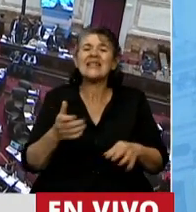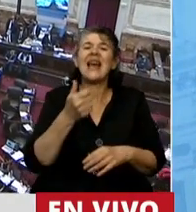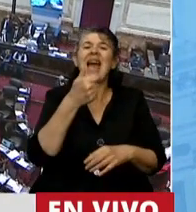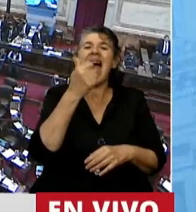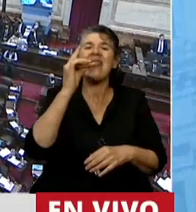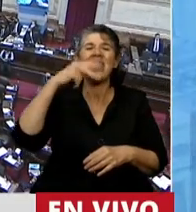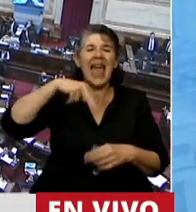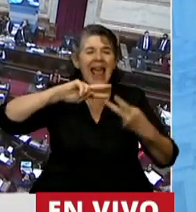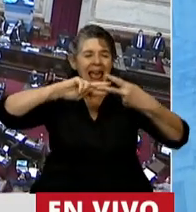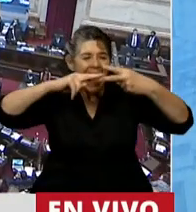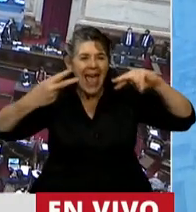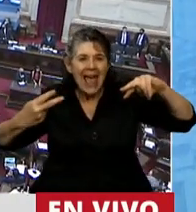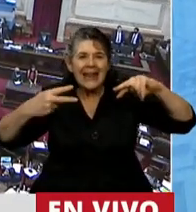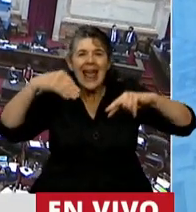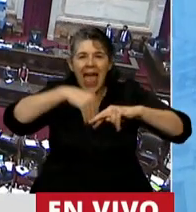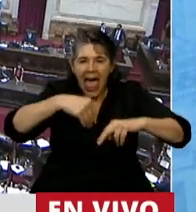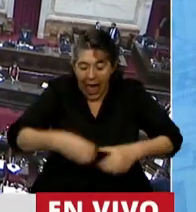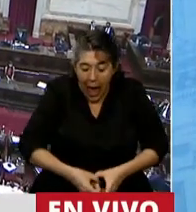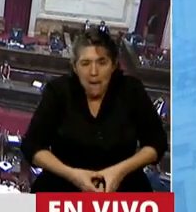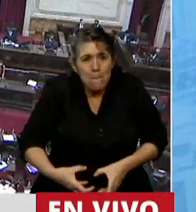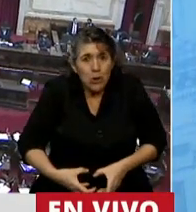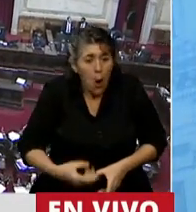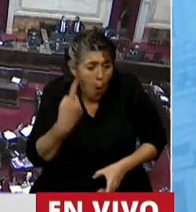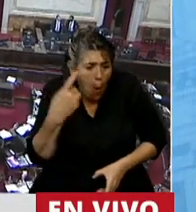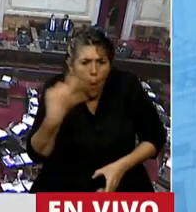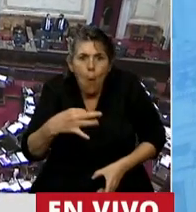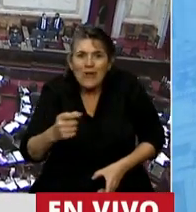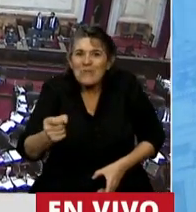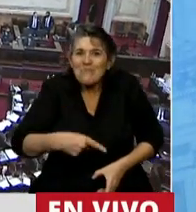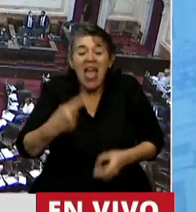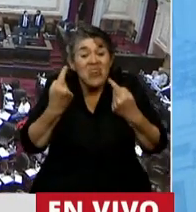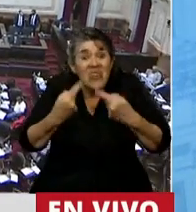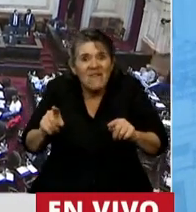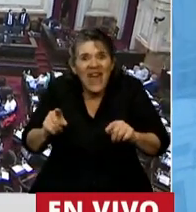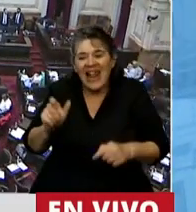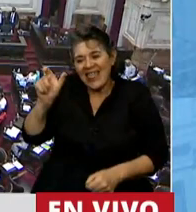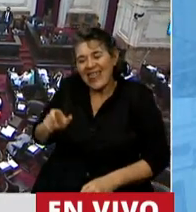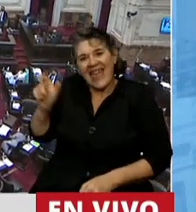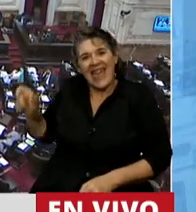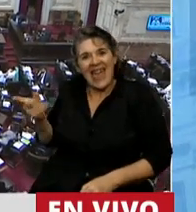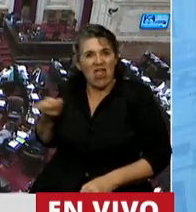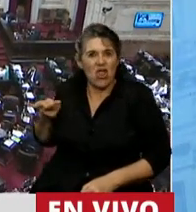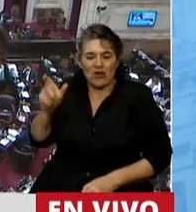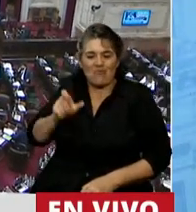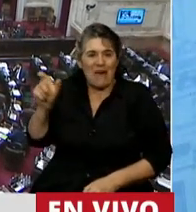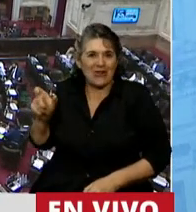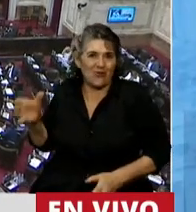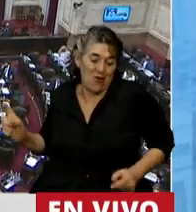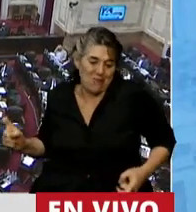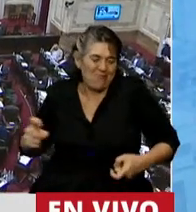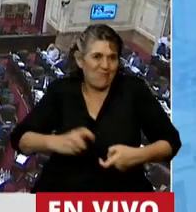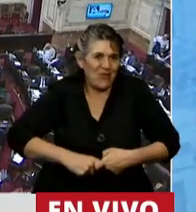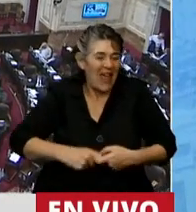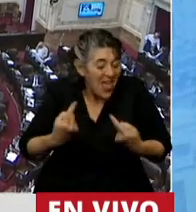embrión es único y distinto de quienes lo engendraron. Algo que, por solo dar un ejemplo,